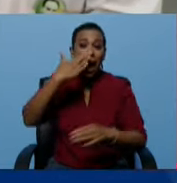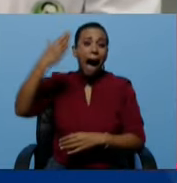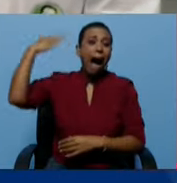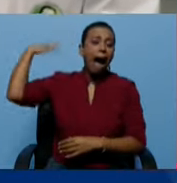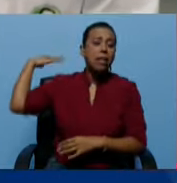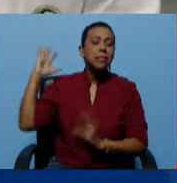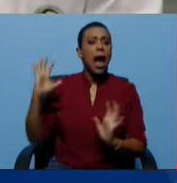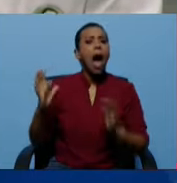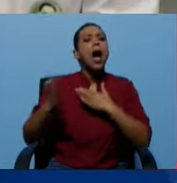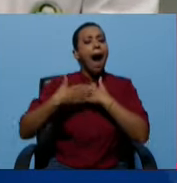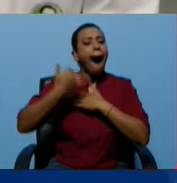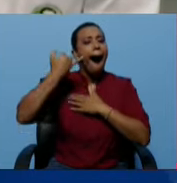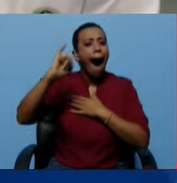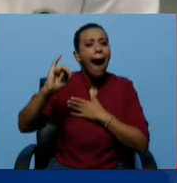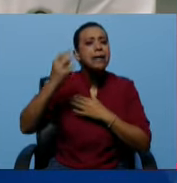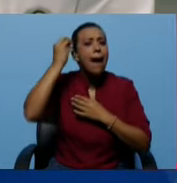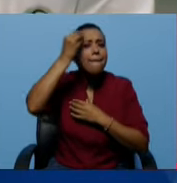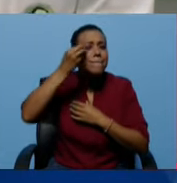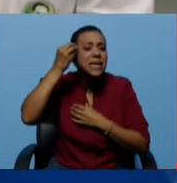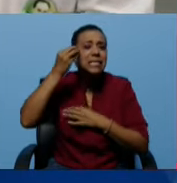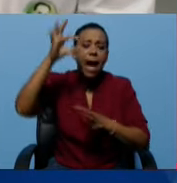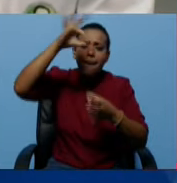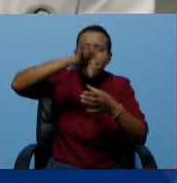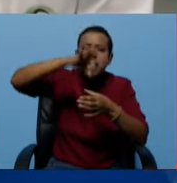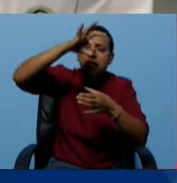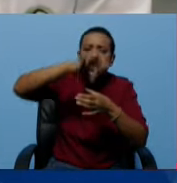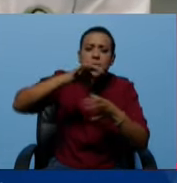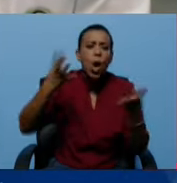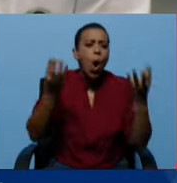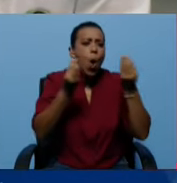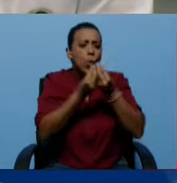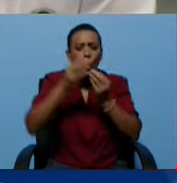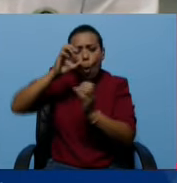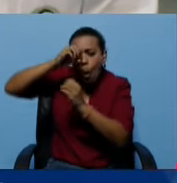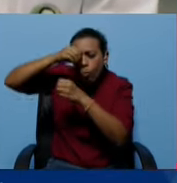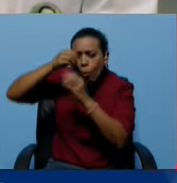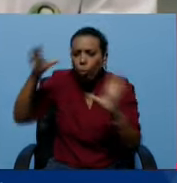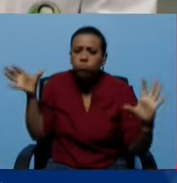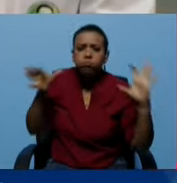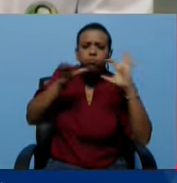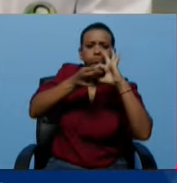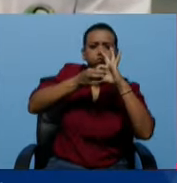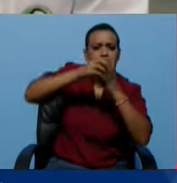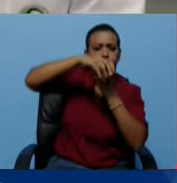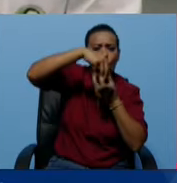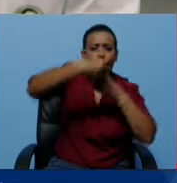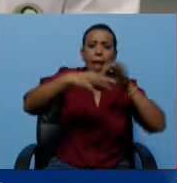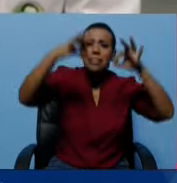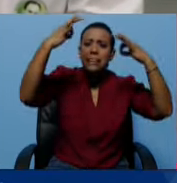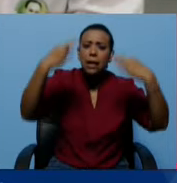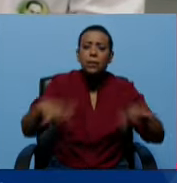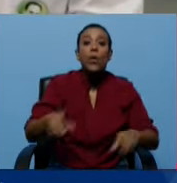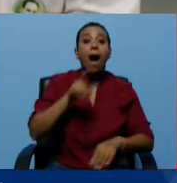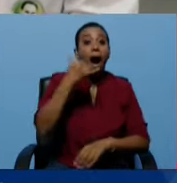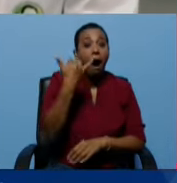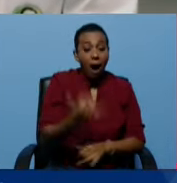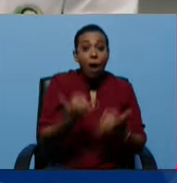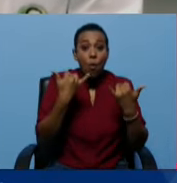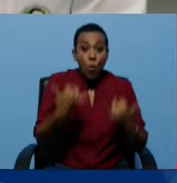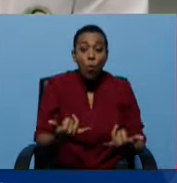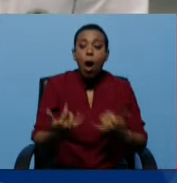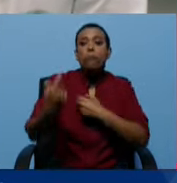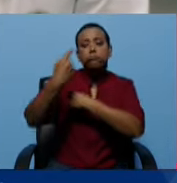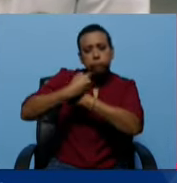dijo, hay que pensar en la medicina del futuro, y la medicina del futuro es la medicina natural. Por eso, nos